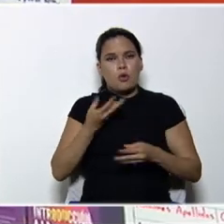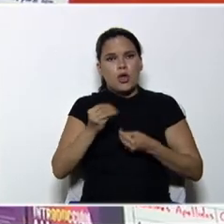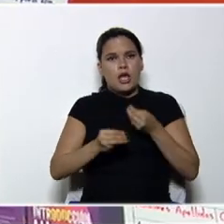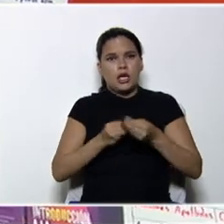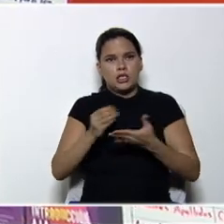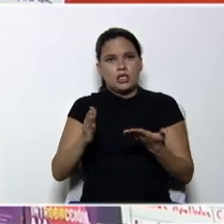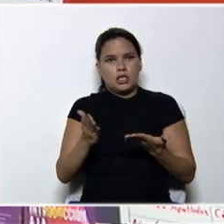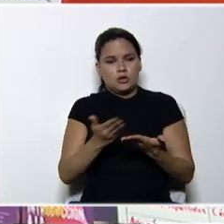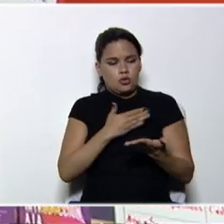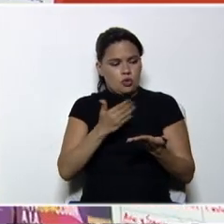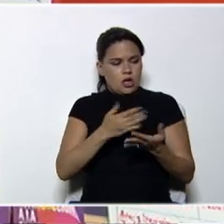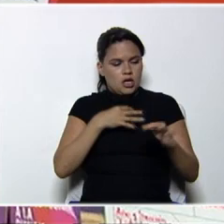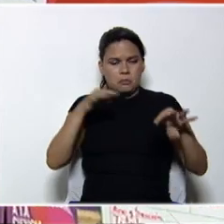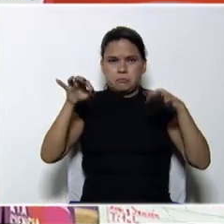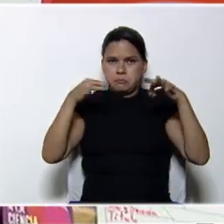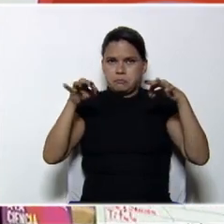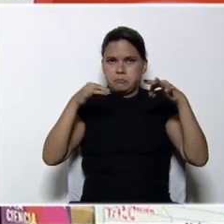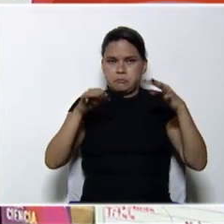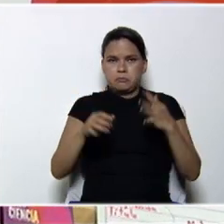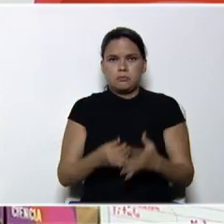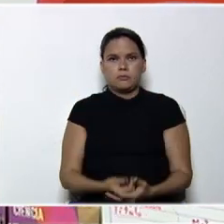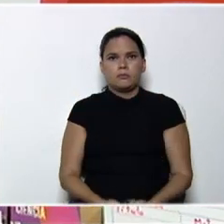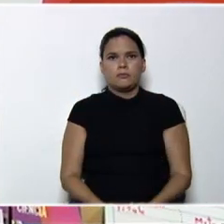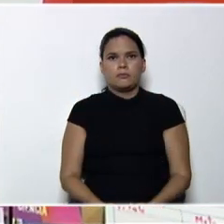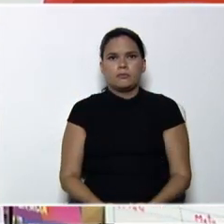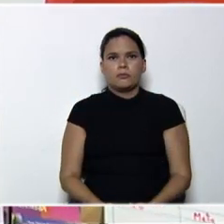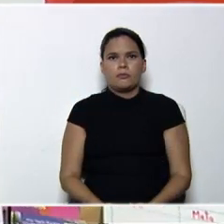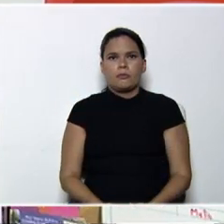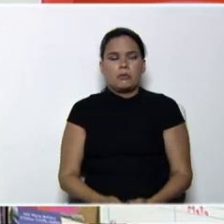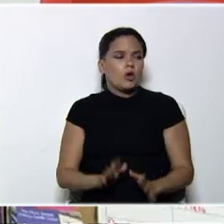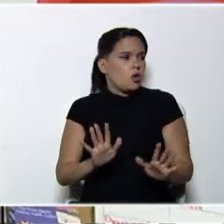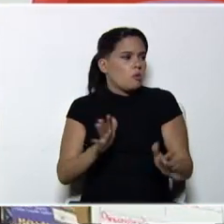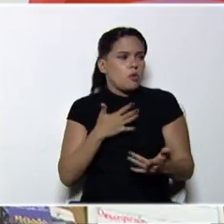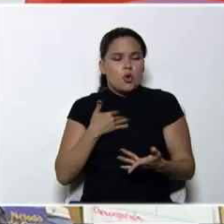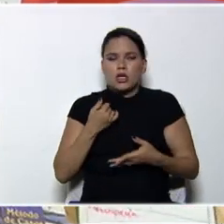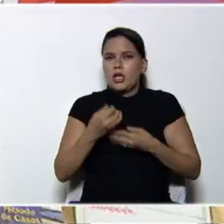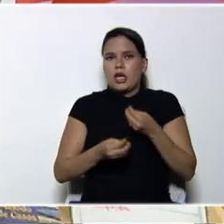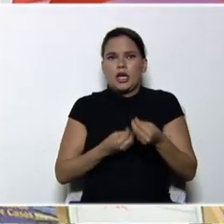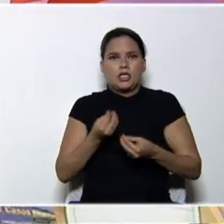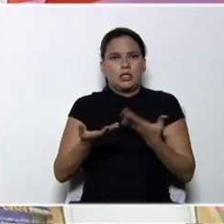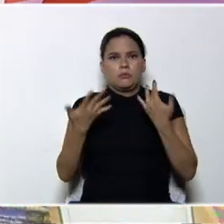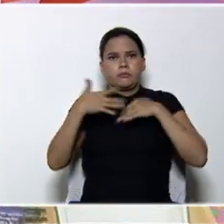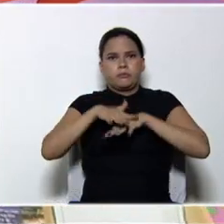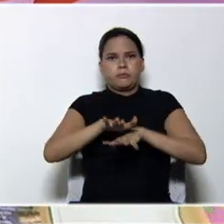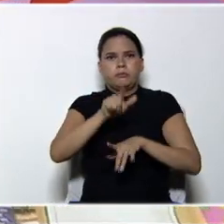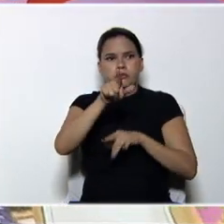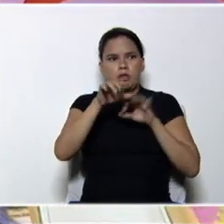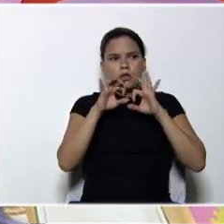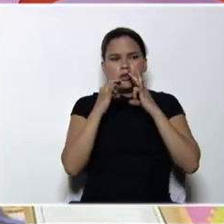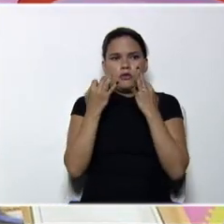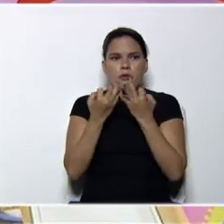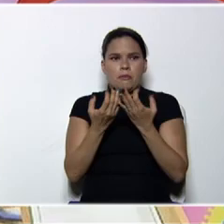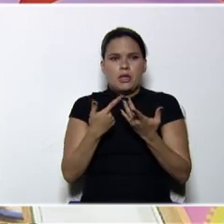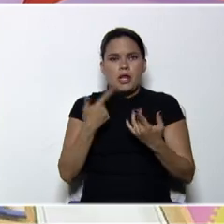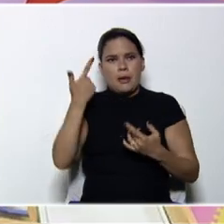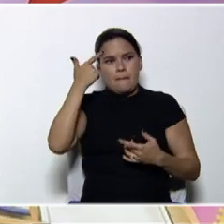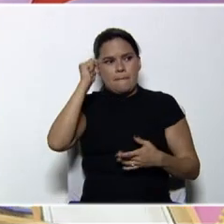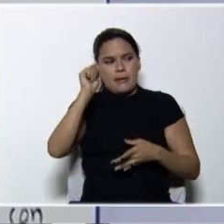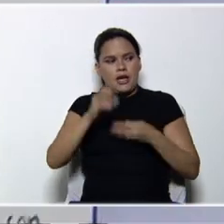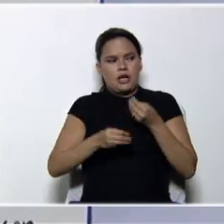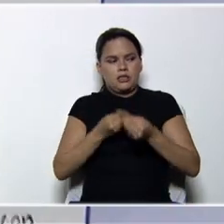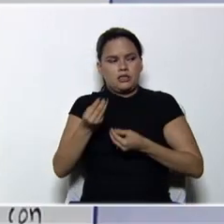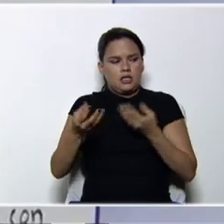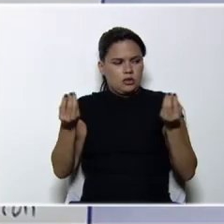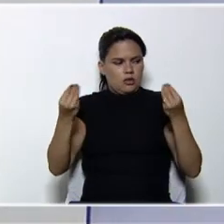lo pueden hacer en una hoja. Es de libre albedrío, como quieran ustedes, involucrando a su familia para realizar estos acuerdos.